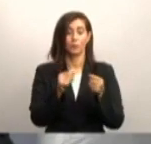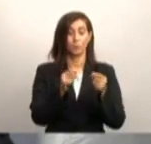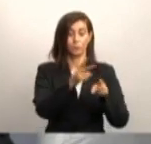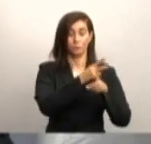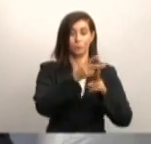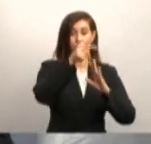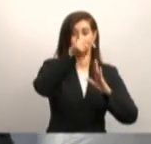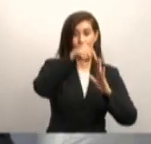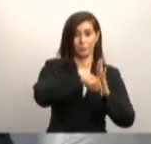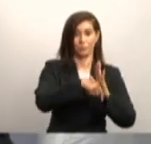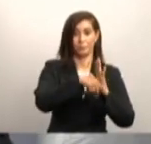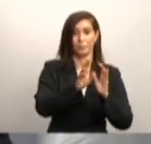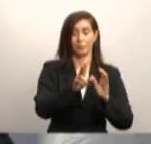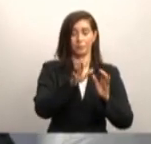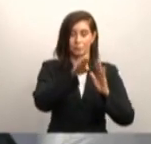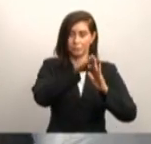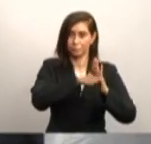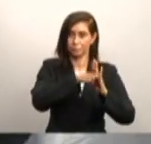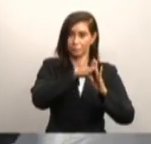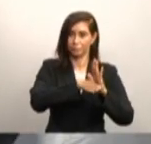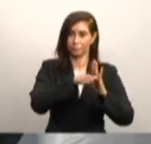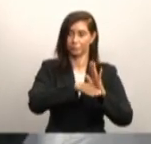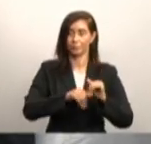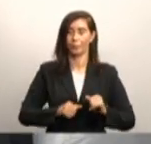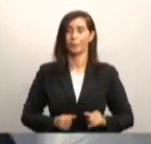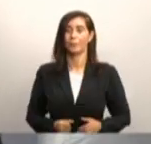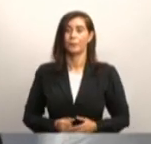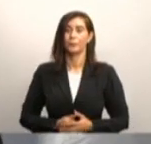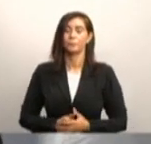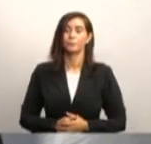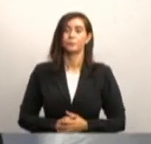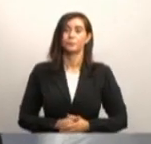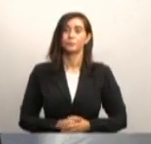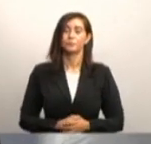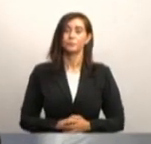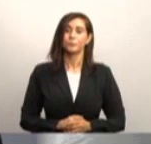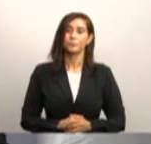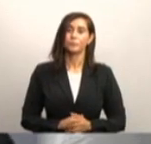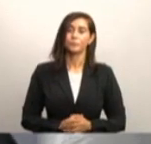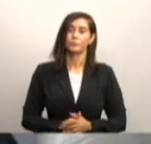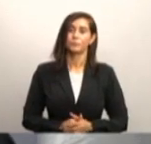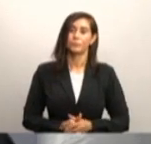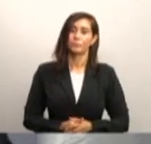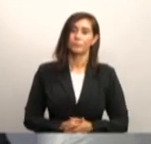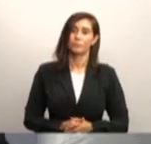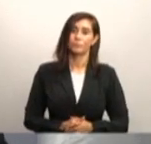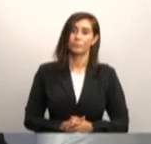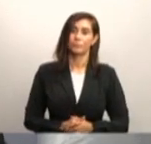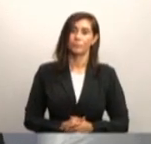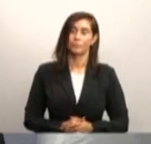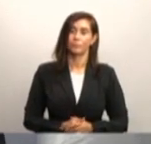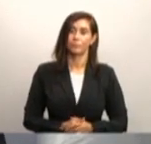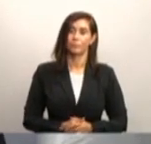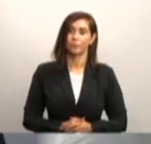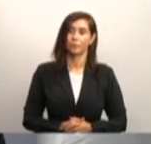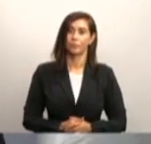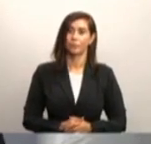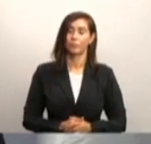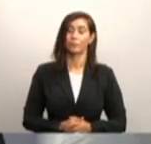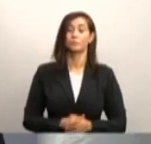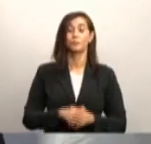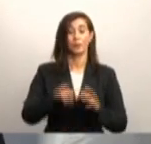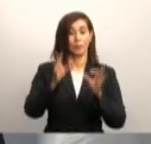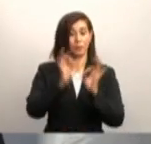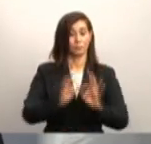Y un dato que ustedes es bueno que hagan una diferenciación importante, que es de esos que están en